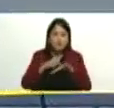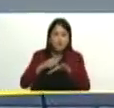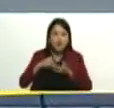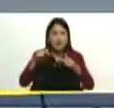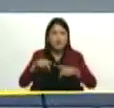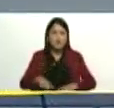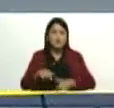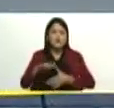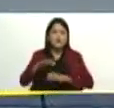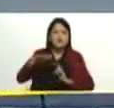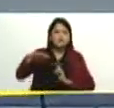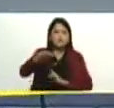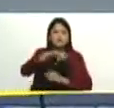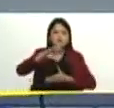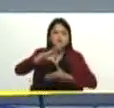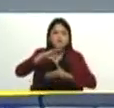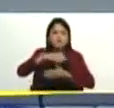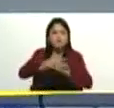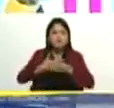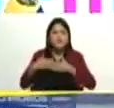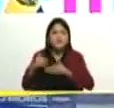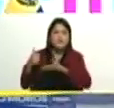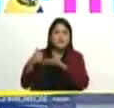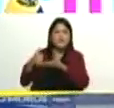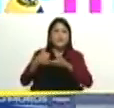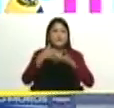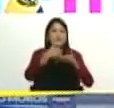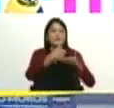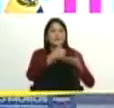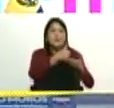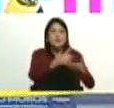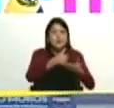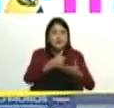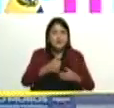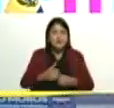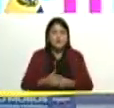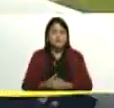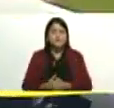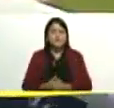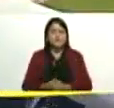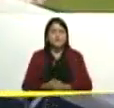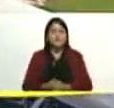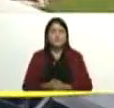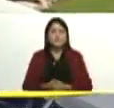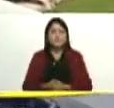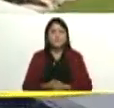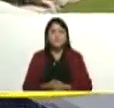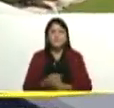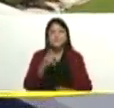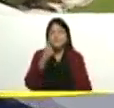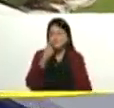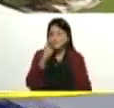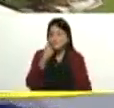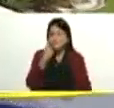ayudando a construir estos espacios unitarios, viendo el hermoso